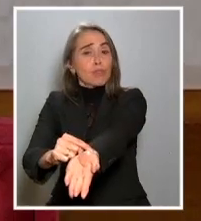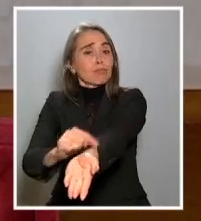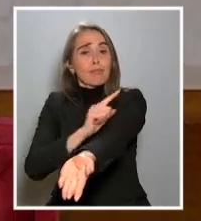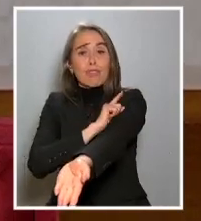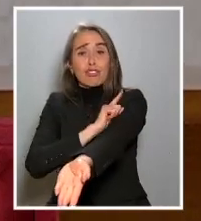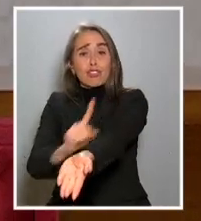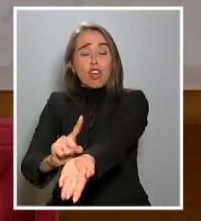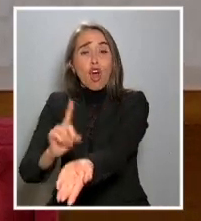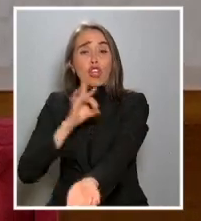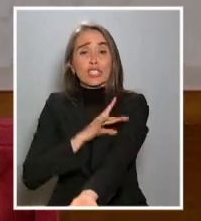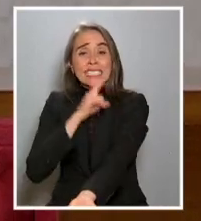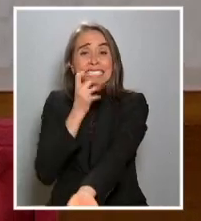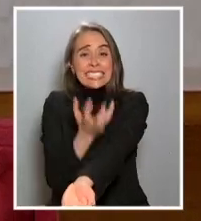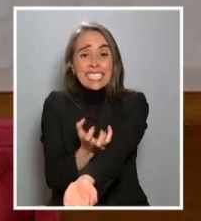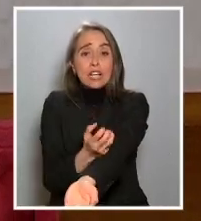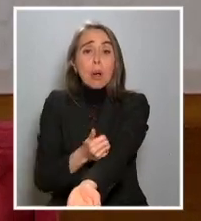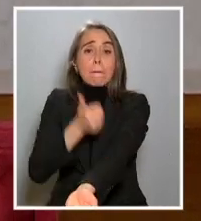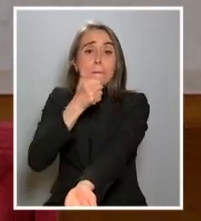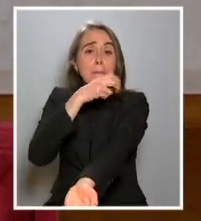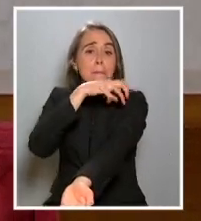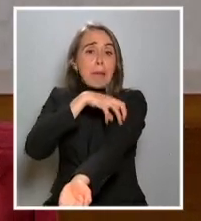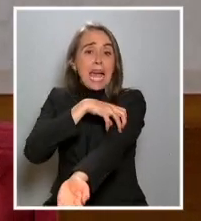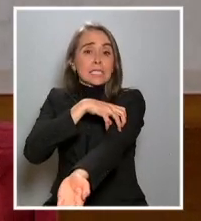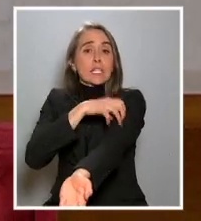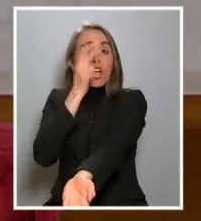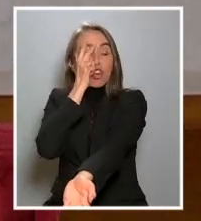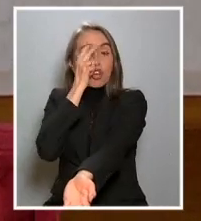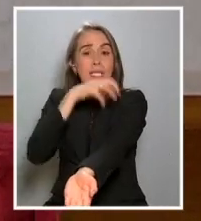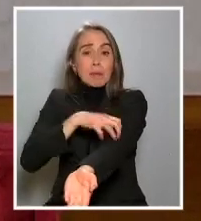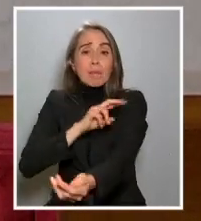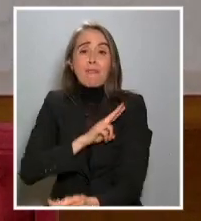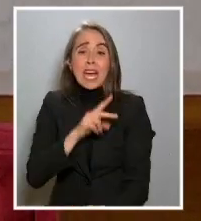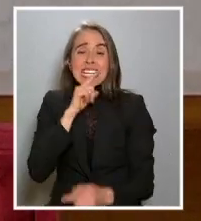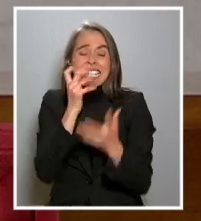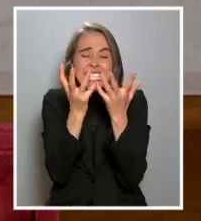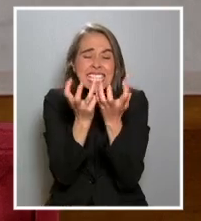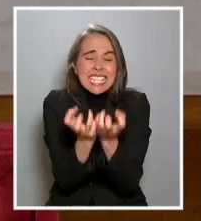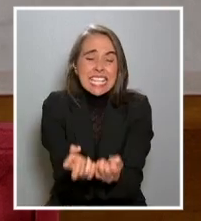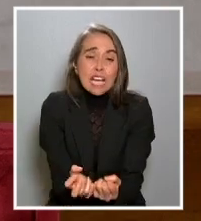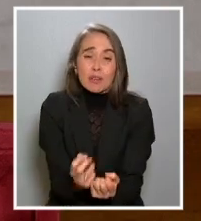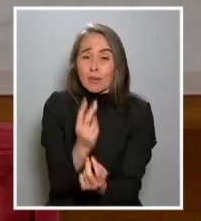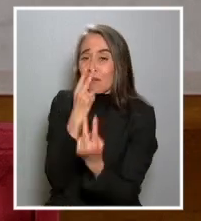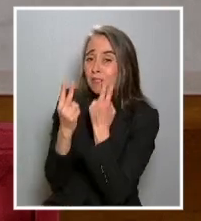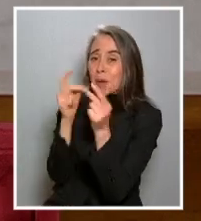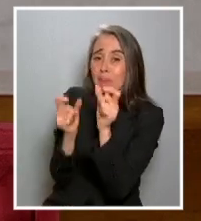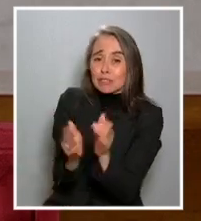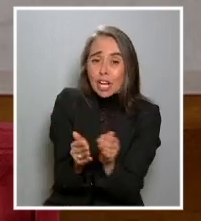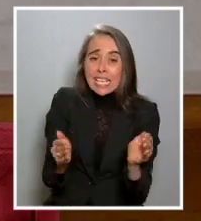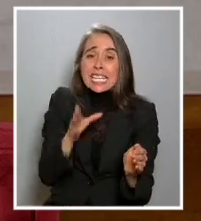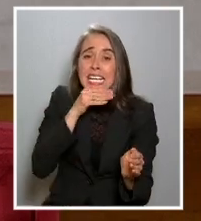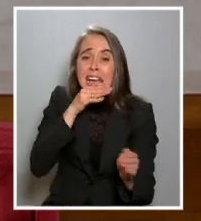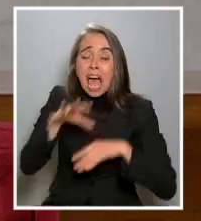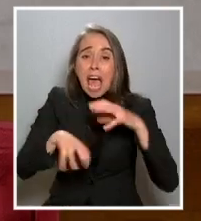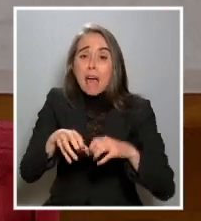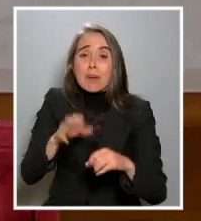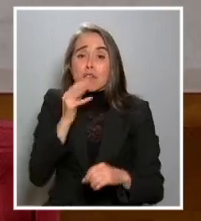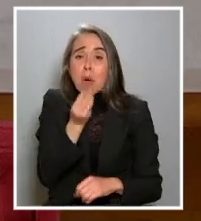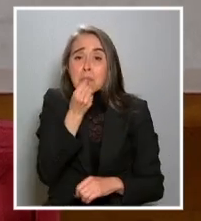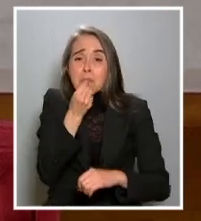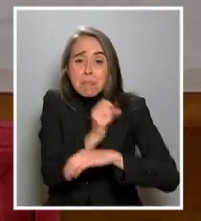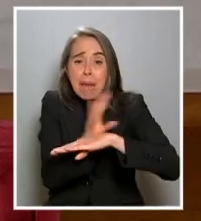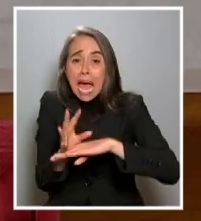Chile, pero particularmente a las regiones de Coquimbo y Valparaíso. He visto la angustia de los crianceros que no pueden alimentar a sus